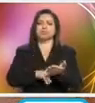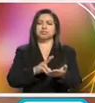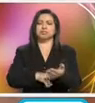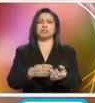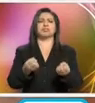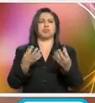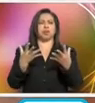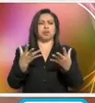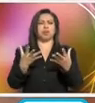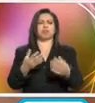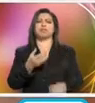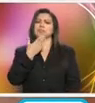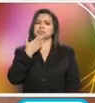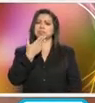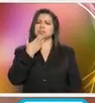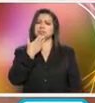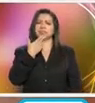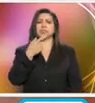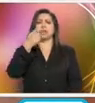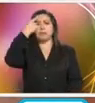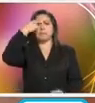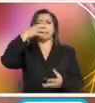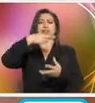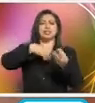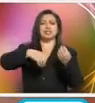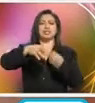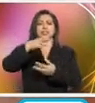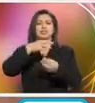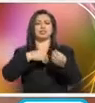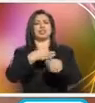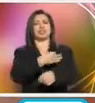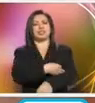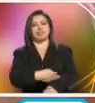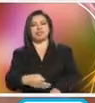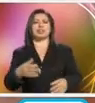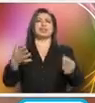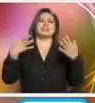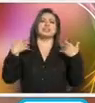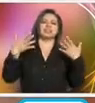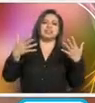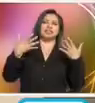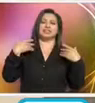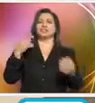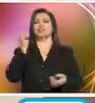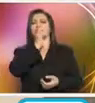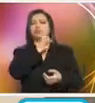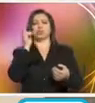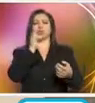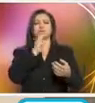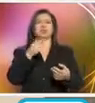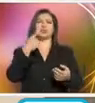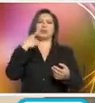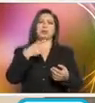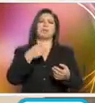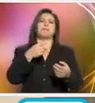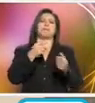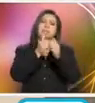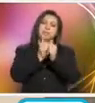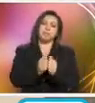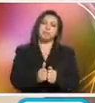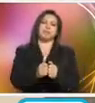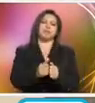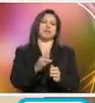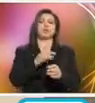tecnología, pero con la oportunidad de convivir, dar la vuelta, que nos dé el aire fresco, esa parte sedentaria de la tecnología,